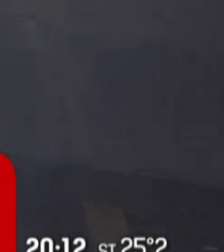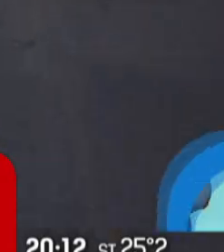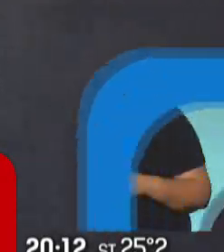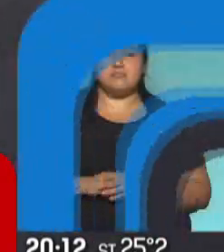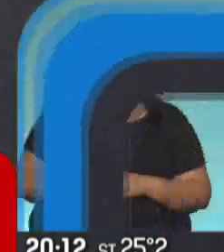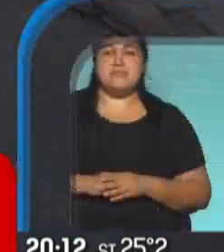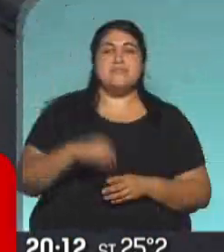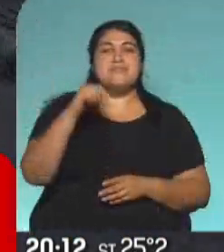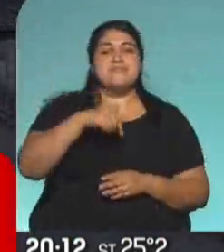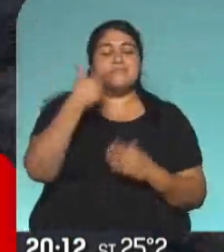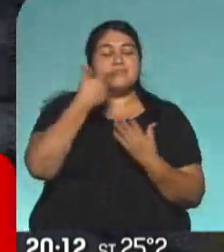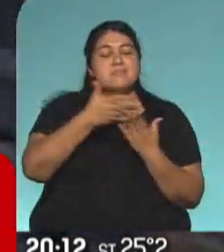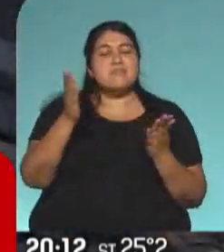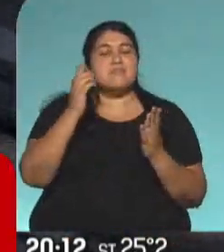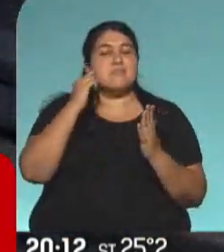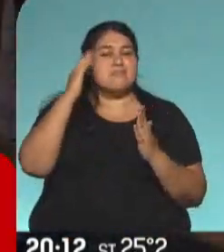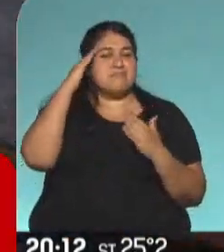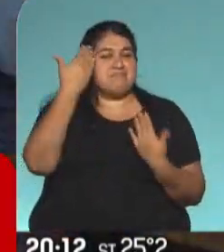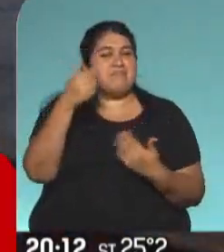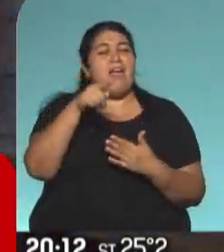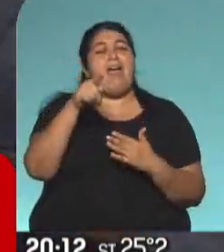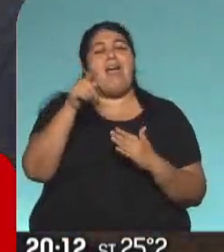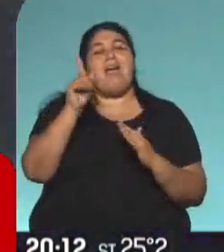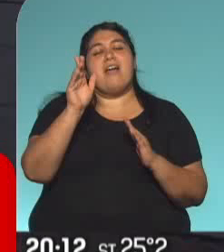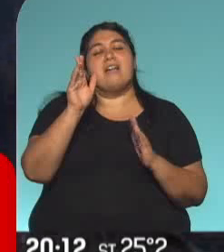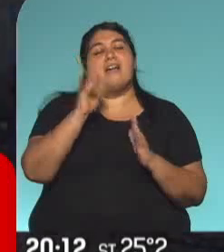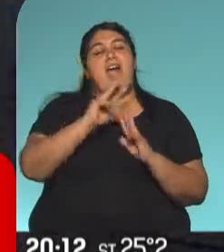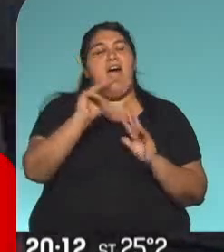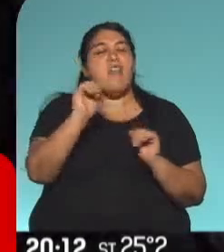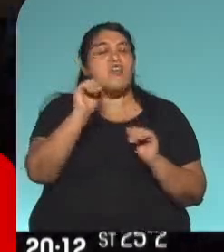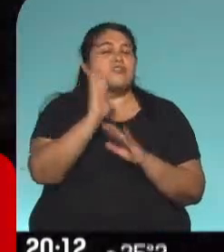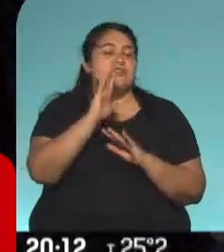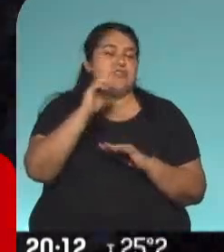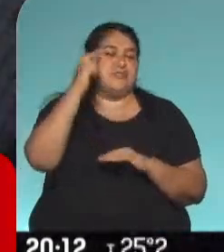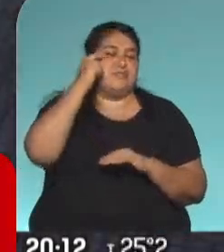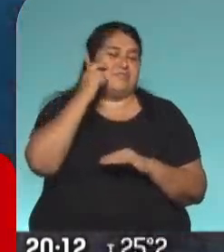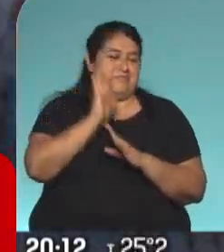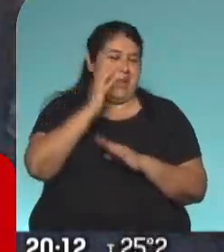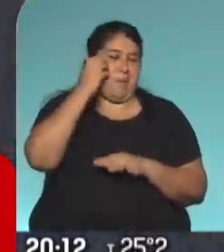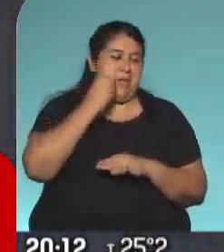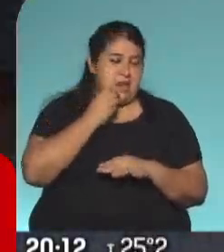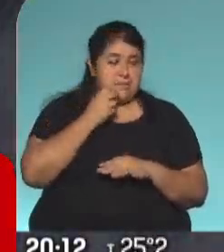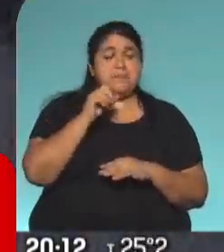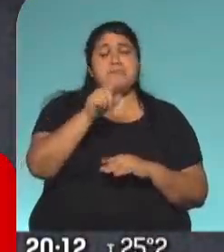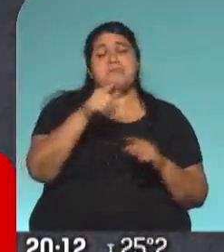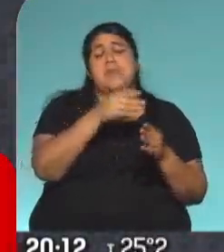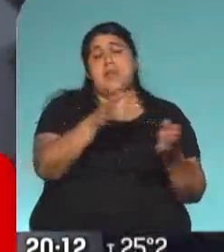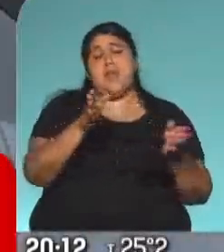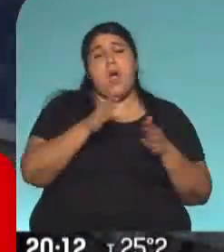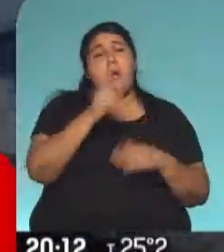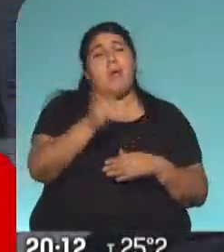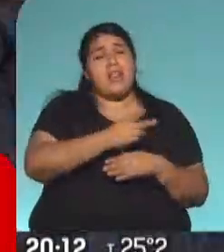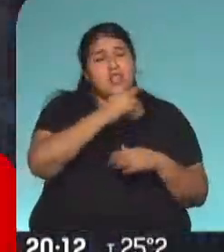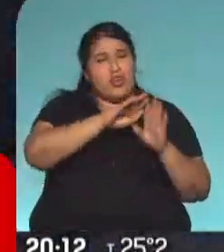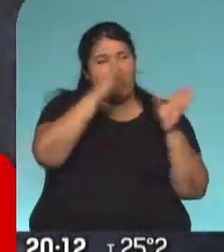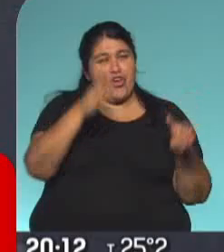Las imágenes del día en el adiós al expresidente, a Carlos Saúl Menem, luego del velatorio realizado en el